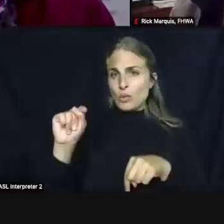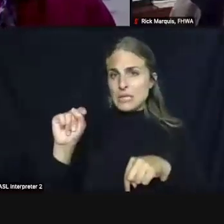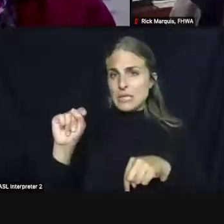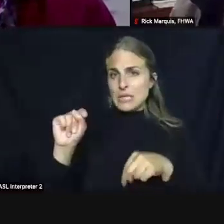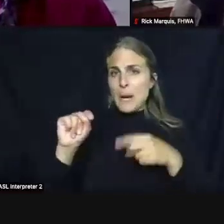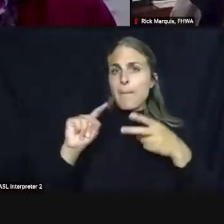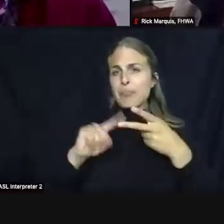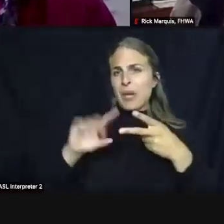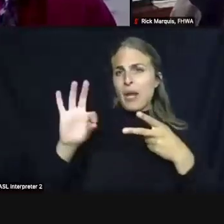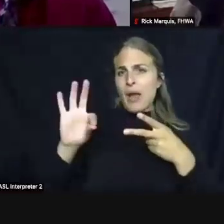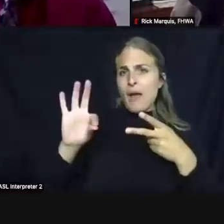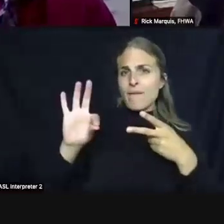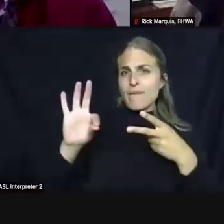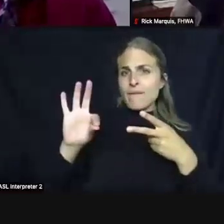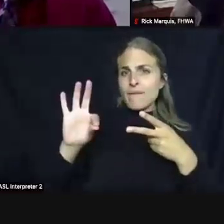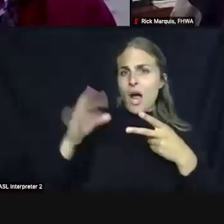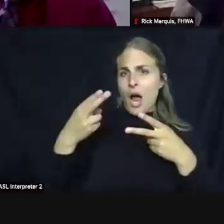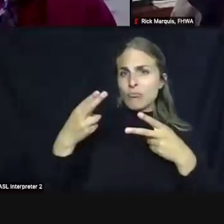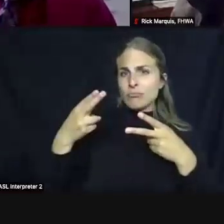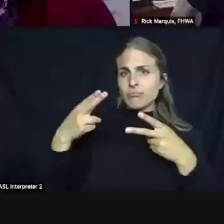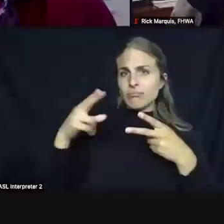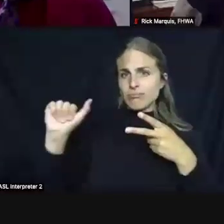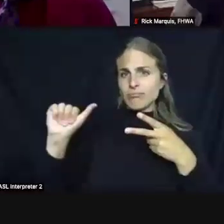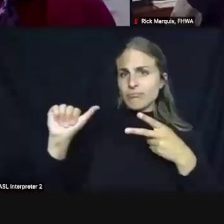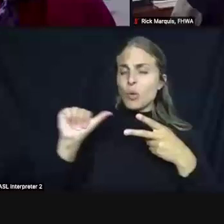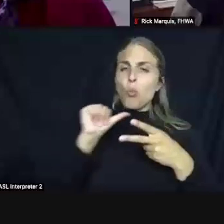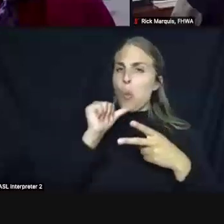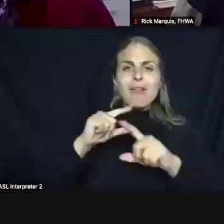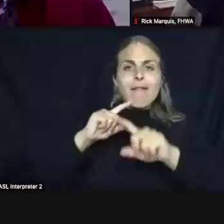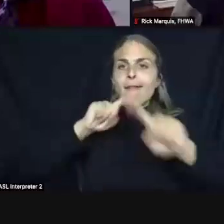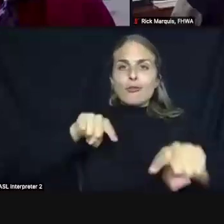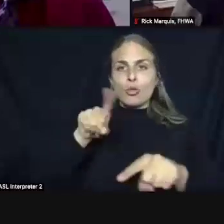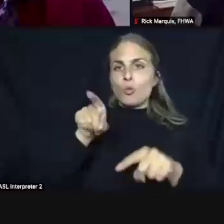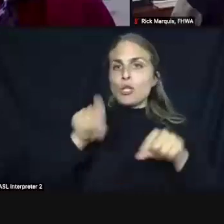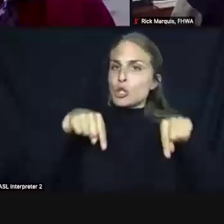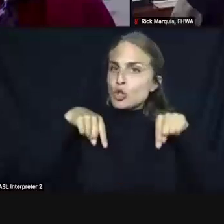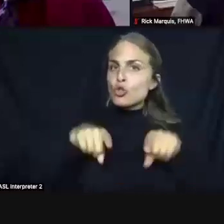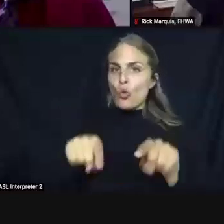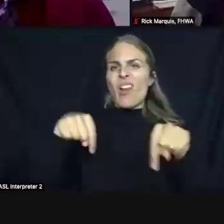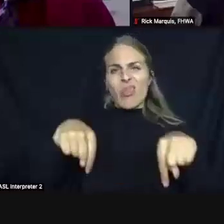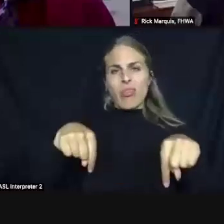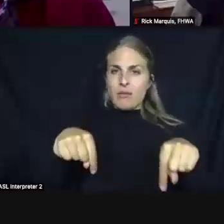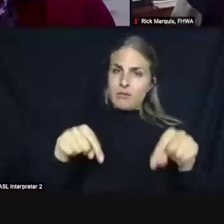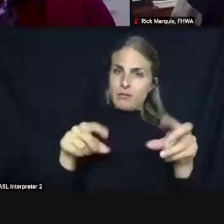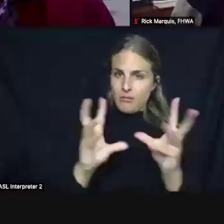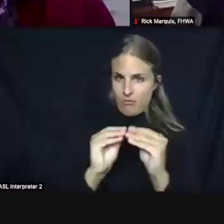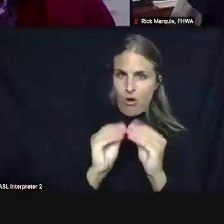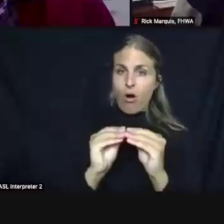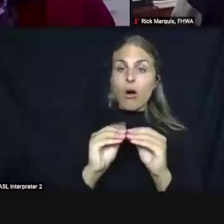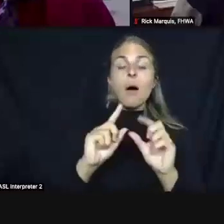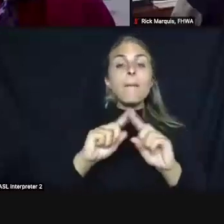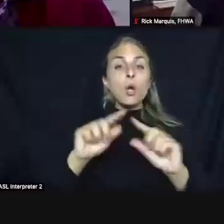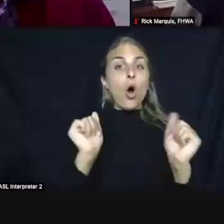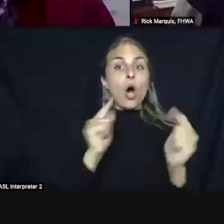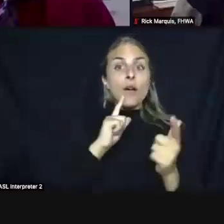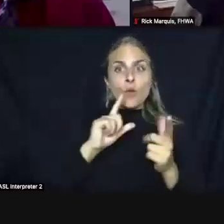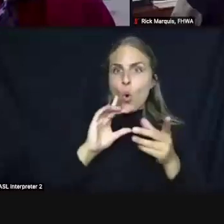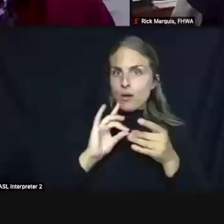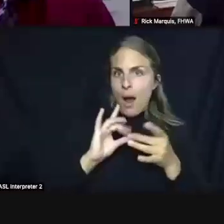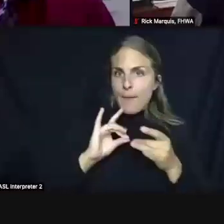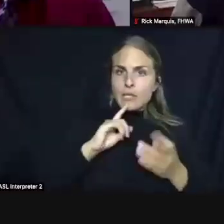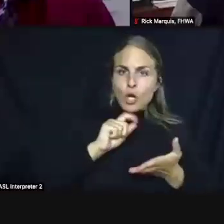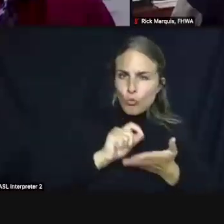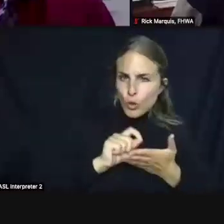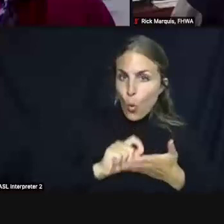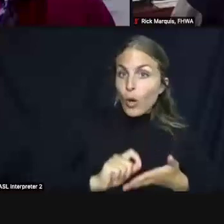el Departamento de Transporte y la Administración de Carreteras no va a contestar a sus preguntas durante la